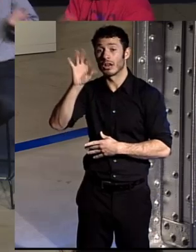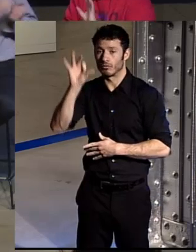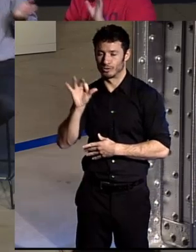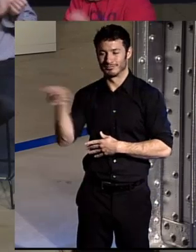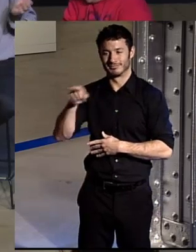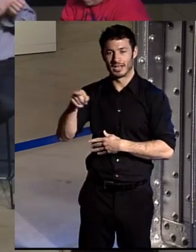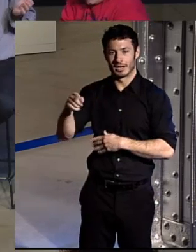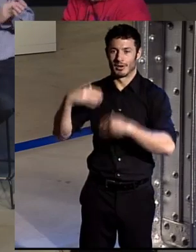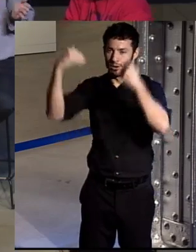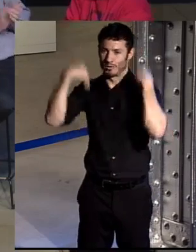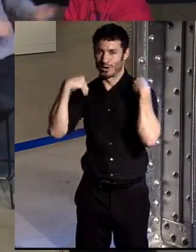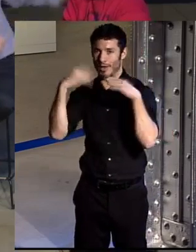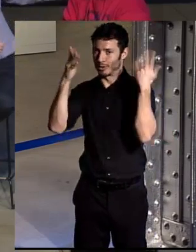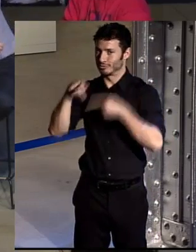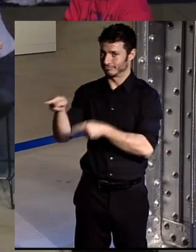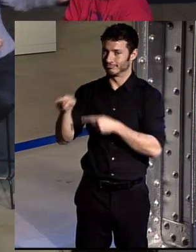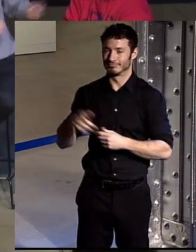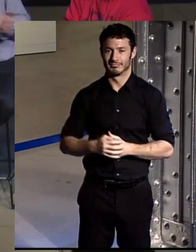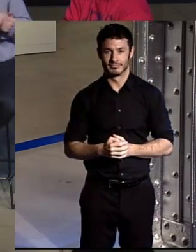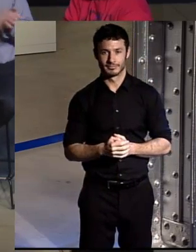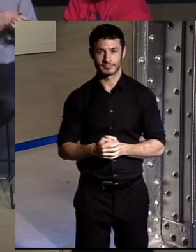aplauso para él.